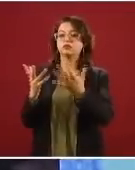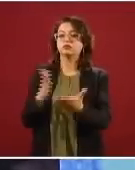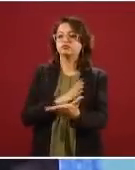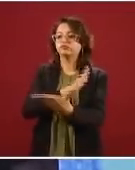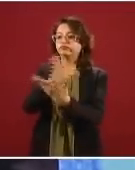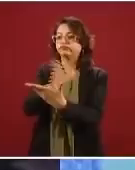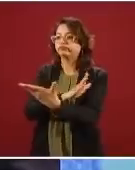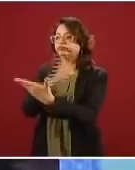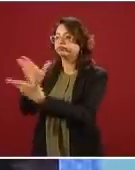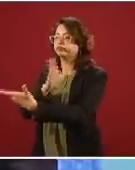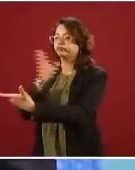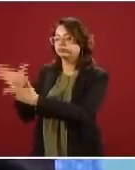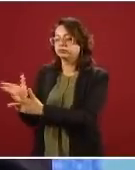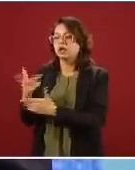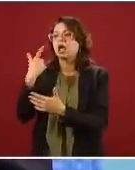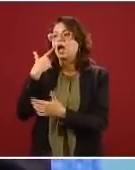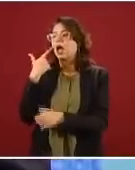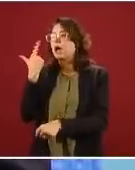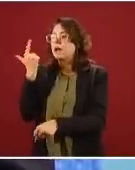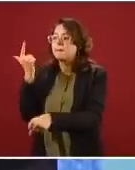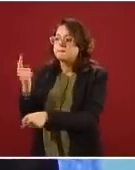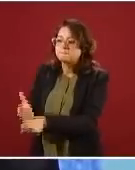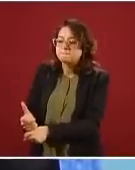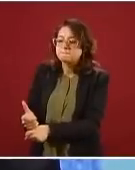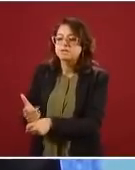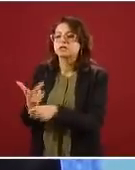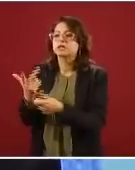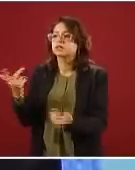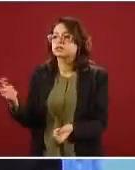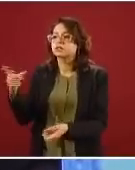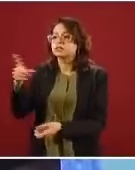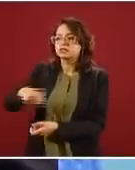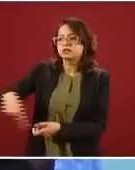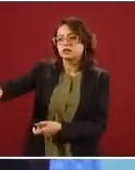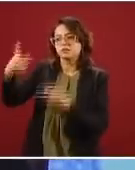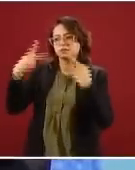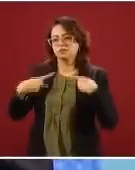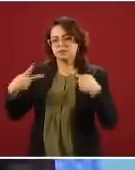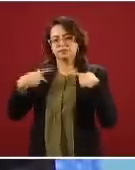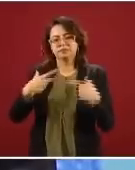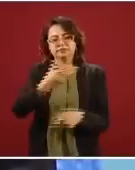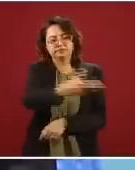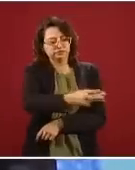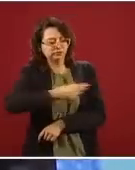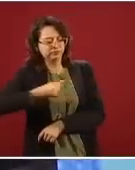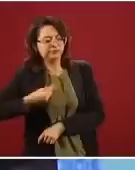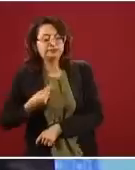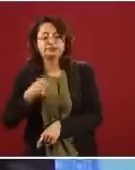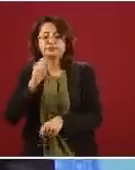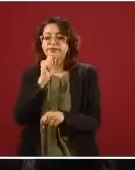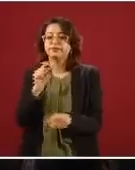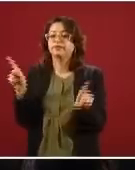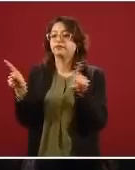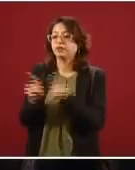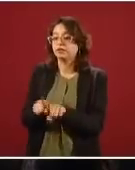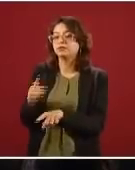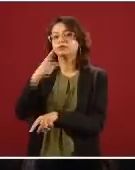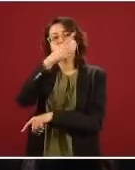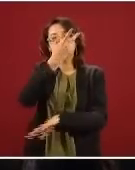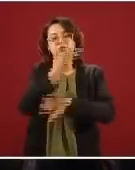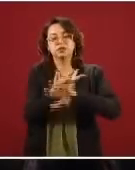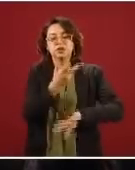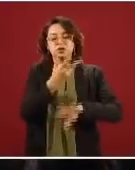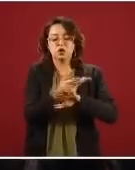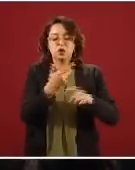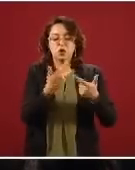y de servicios, para darnos cuenta los receptores y también con los clubes de paisanos en los Estados